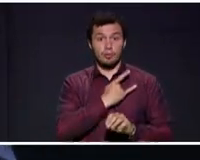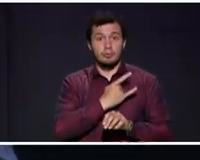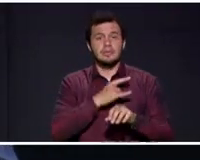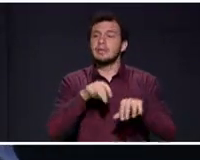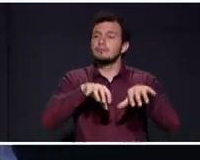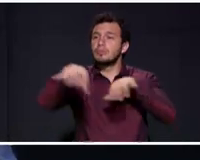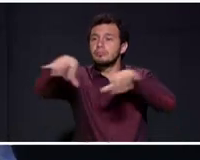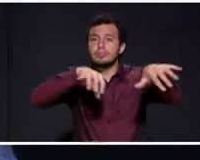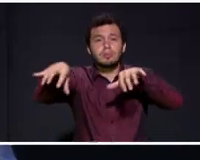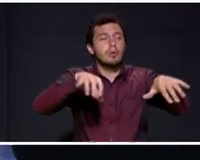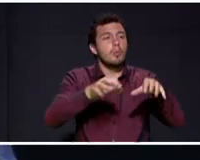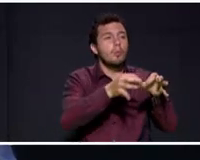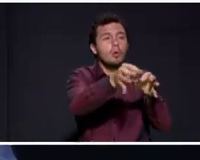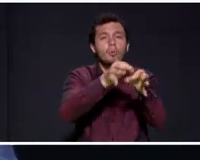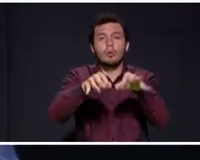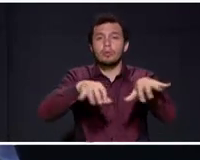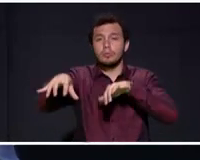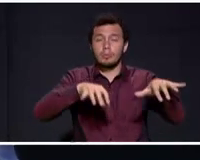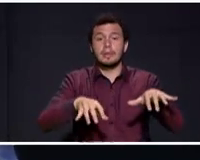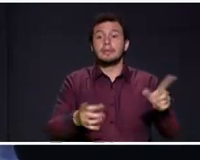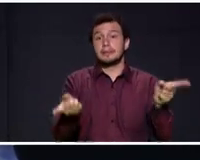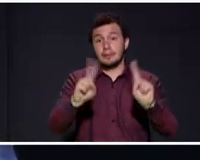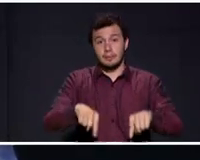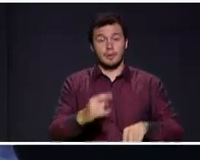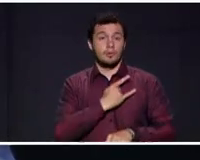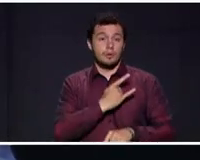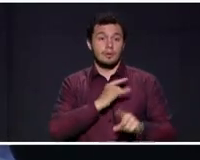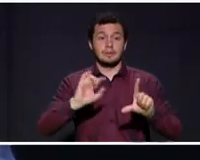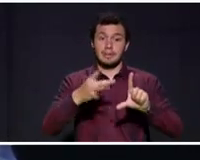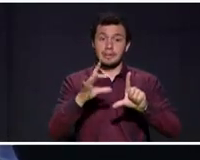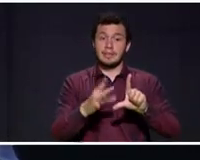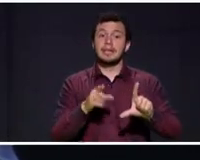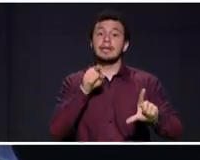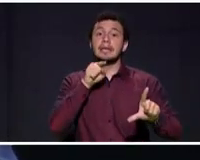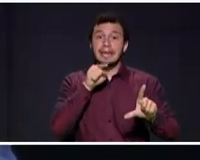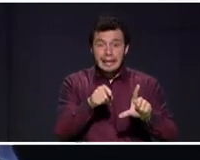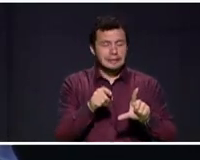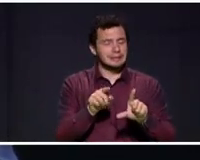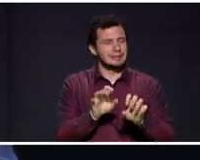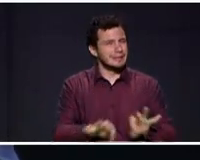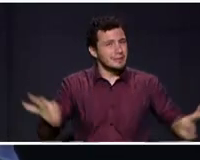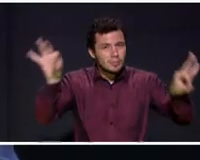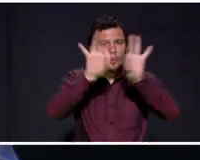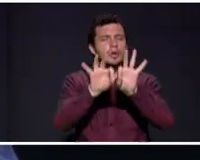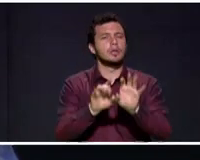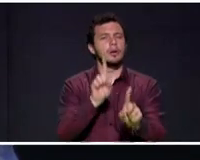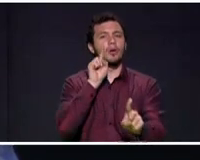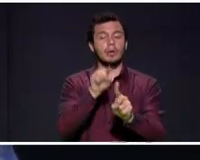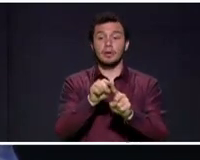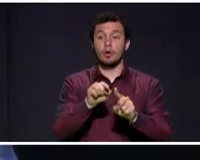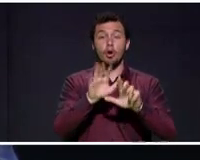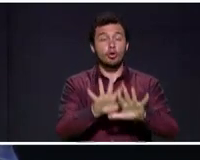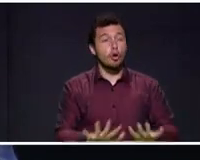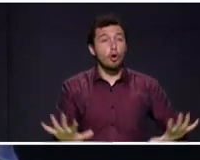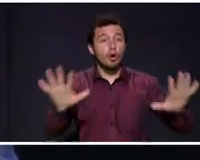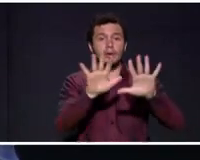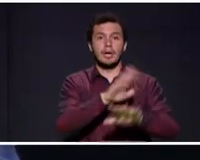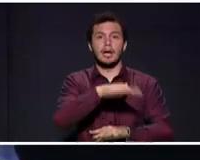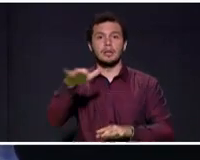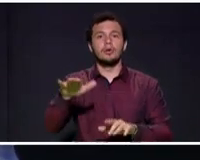y en la universidad digital esa es la gran herramienta para llegar a todo el departamento con educación superior